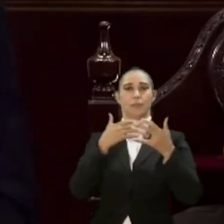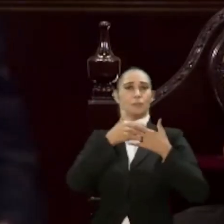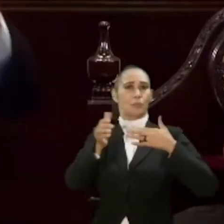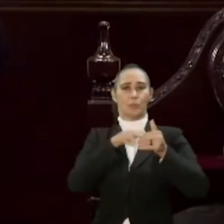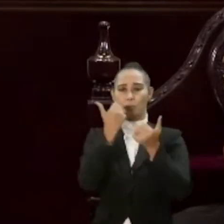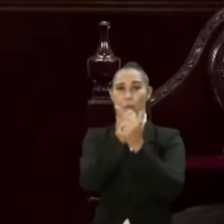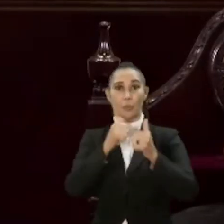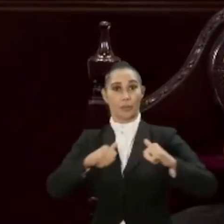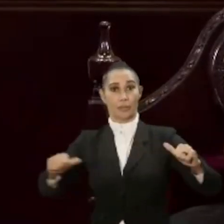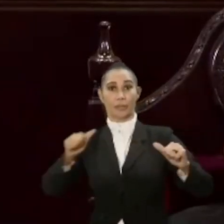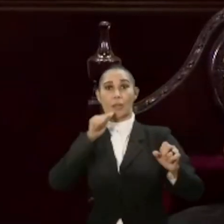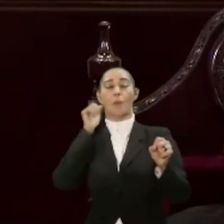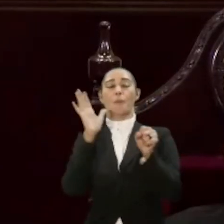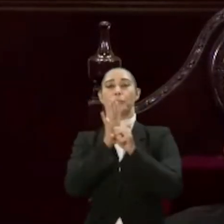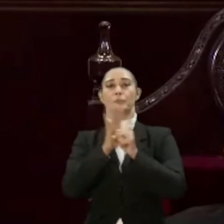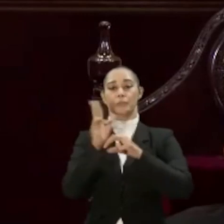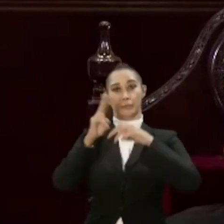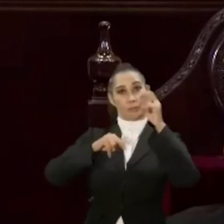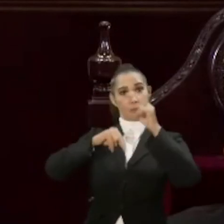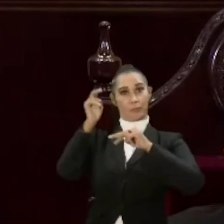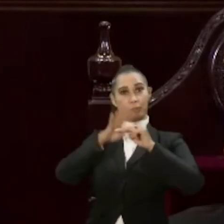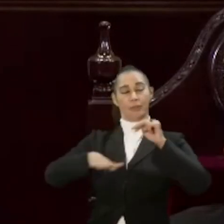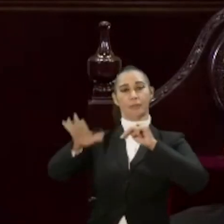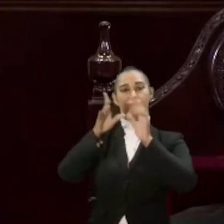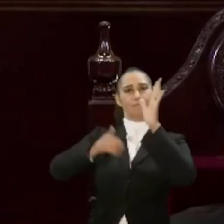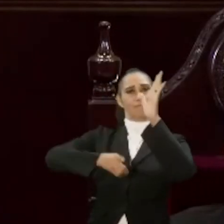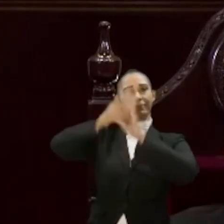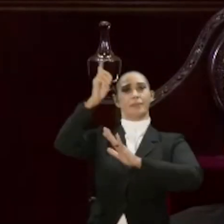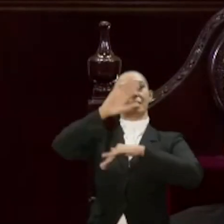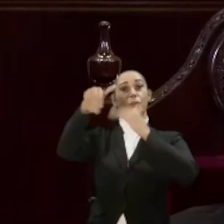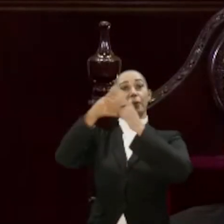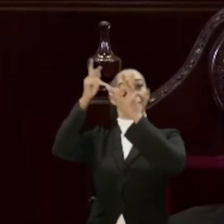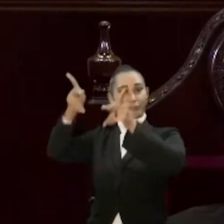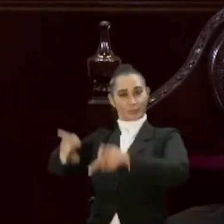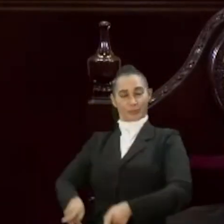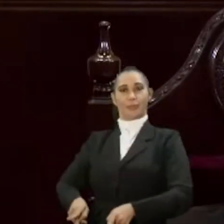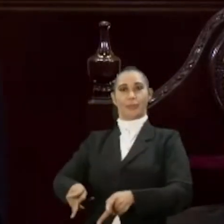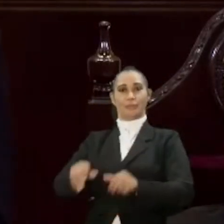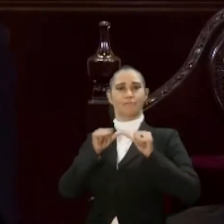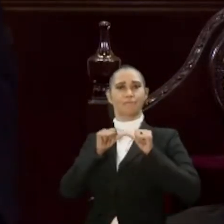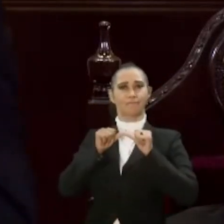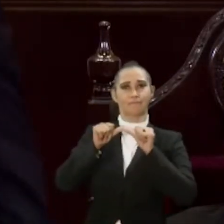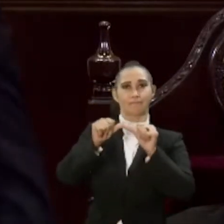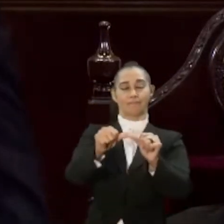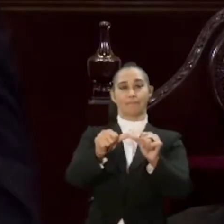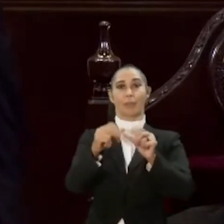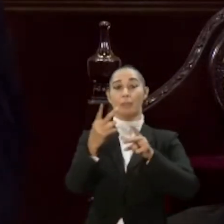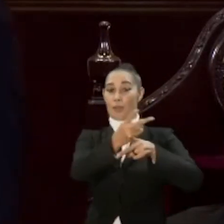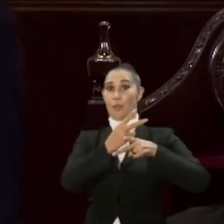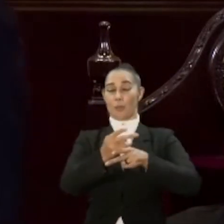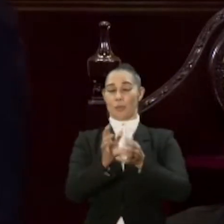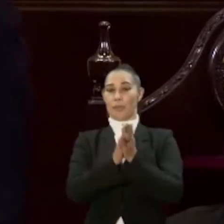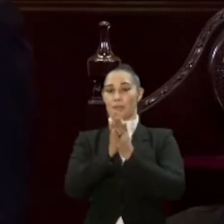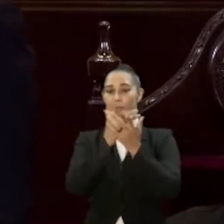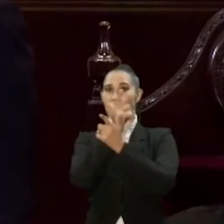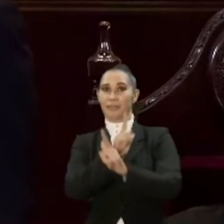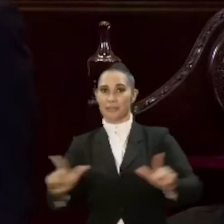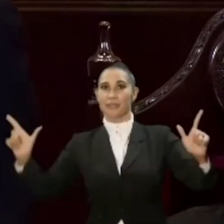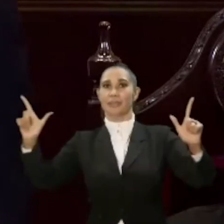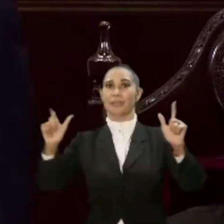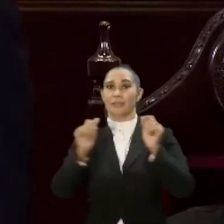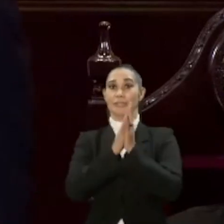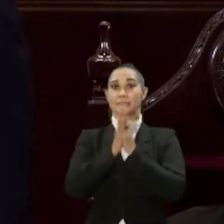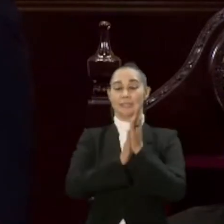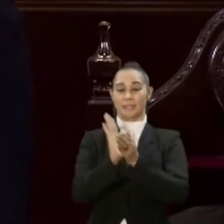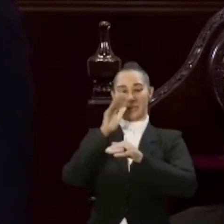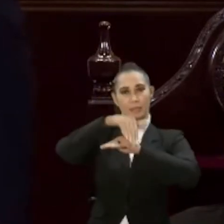imposición. Comprometidos en construir las bases de un desarrollo para la gente. Perseverantes para preservar la llama de la libertad